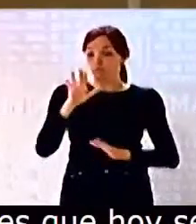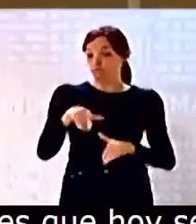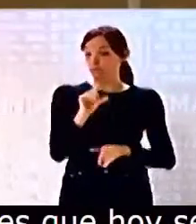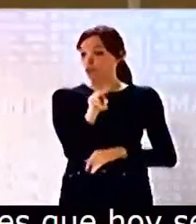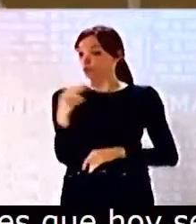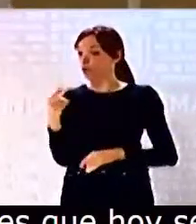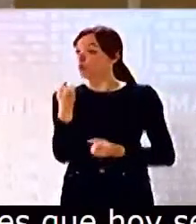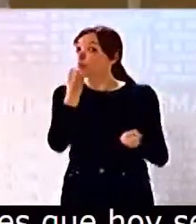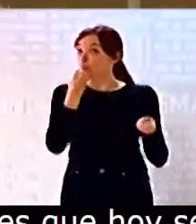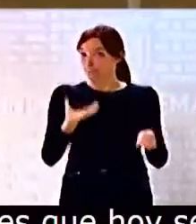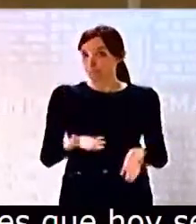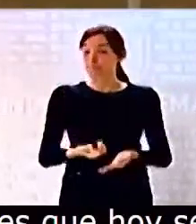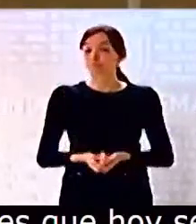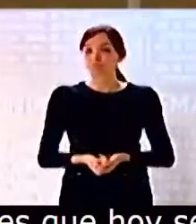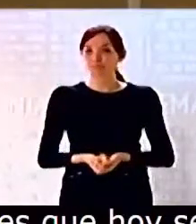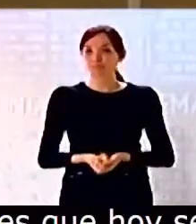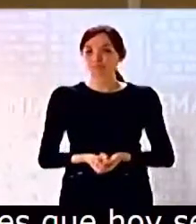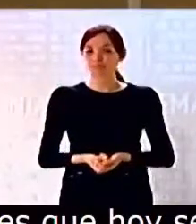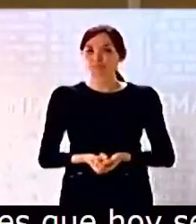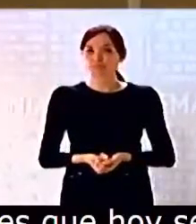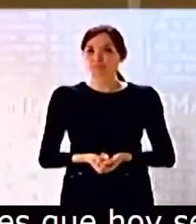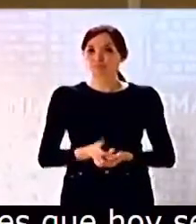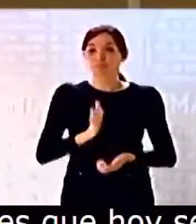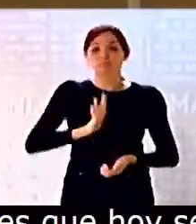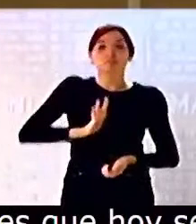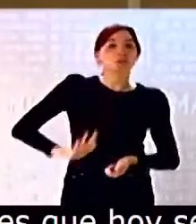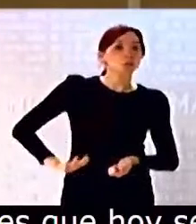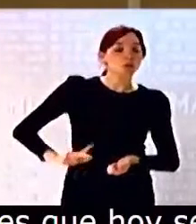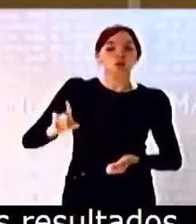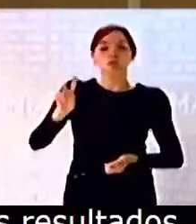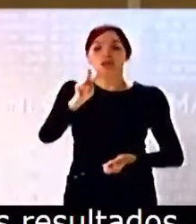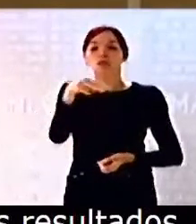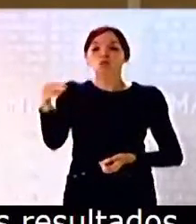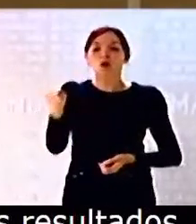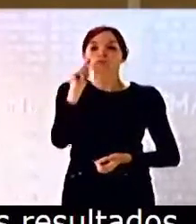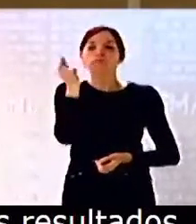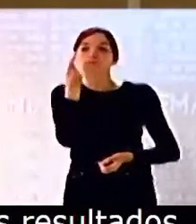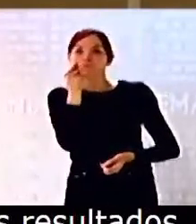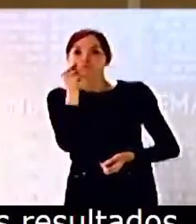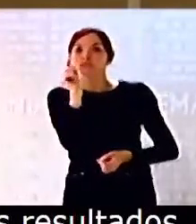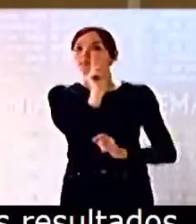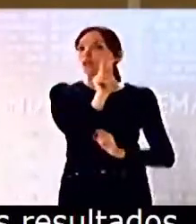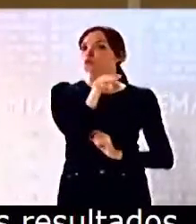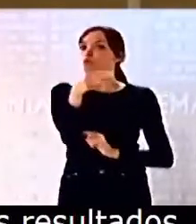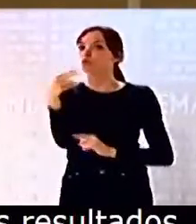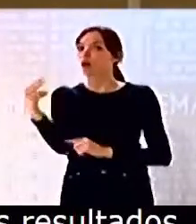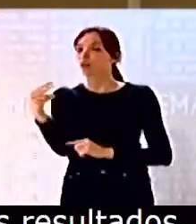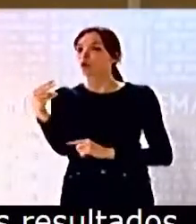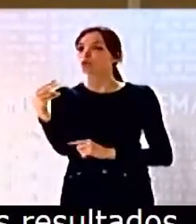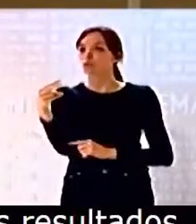resultados. De momento los resultados que vamos conociendo son unos resultados